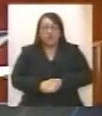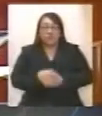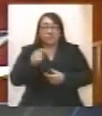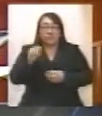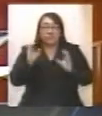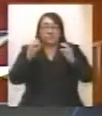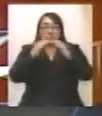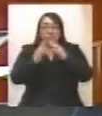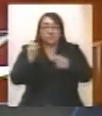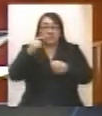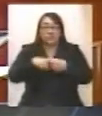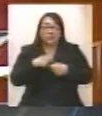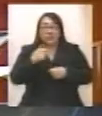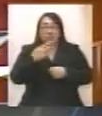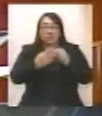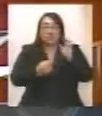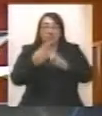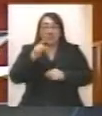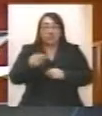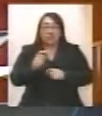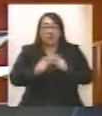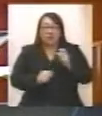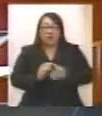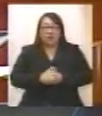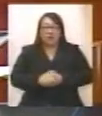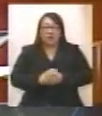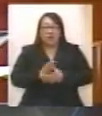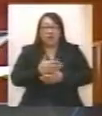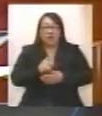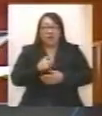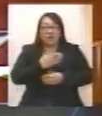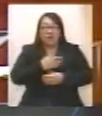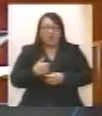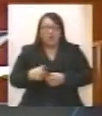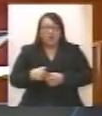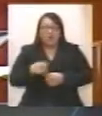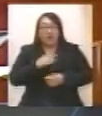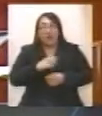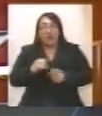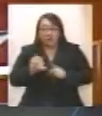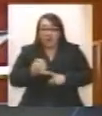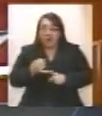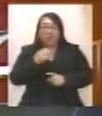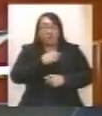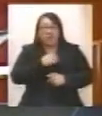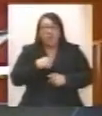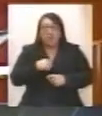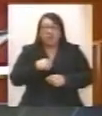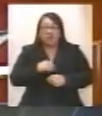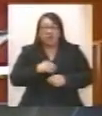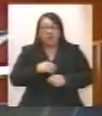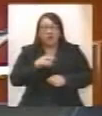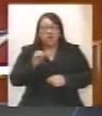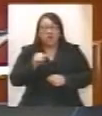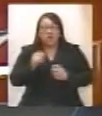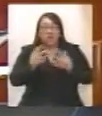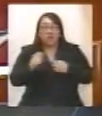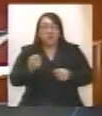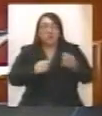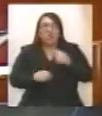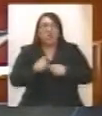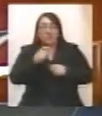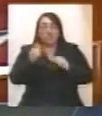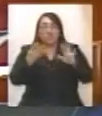cumbre asistirán cerca de 12.000 personas, entre presidentes de Estado, cancilleres, ministros y empresarios